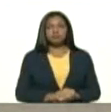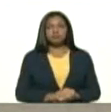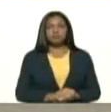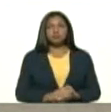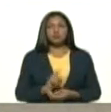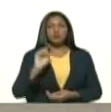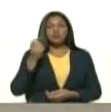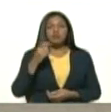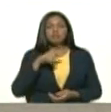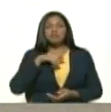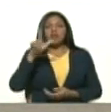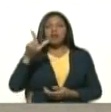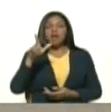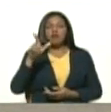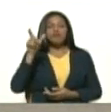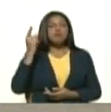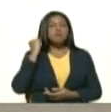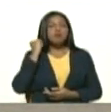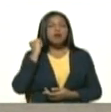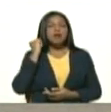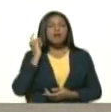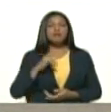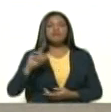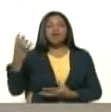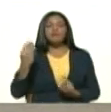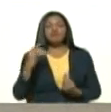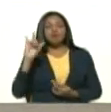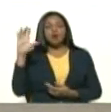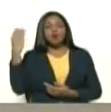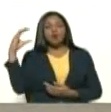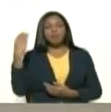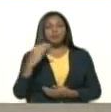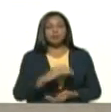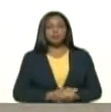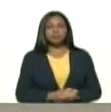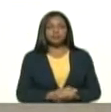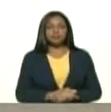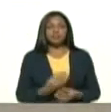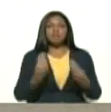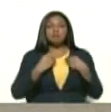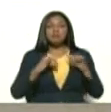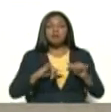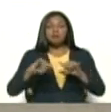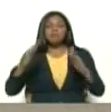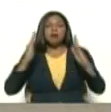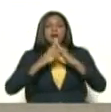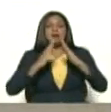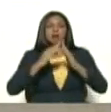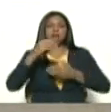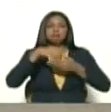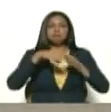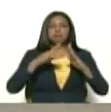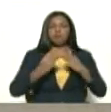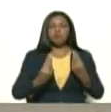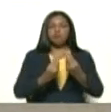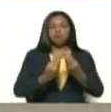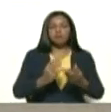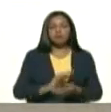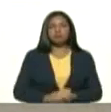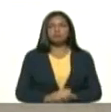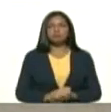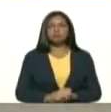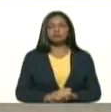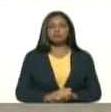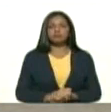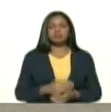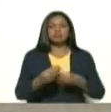de viajero, de una mujer viajera a Colombia. Viven en el mismo hogar. Se realizó